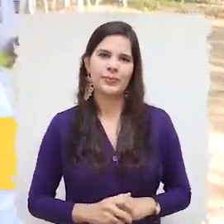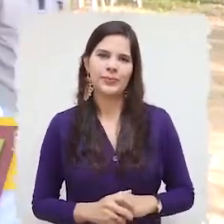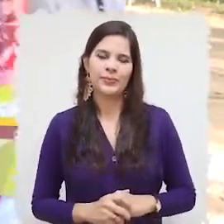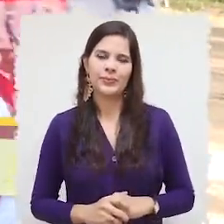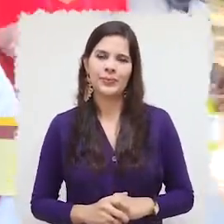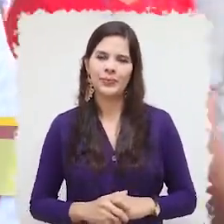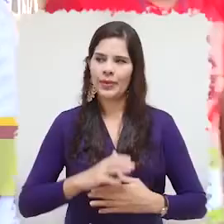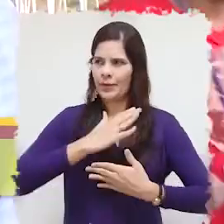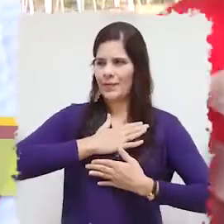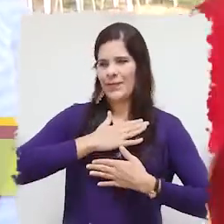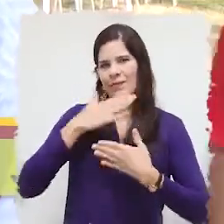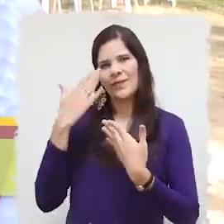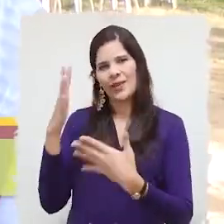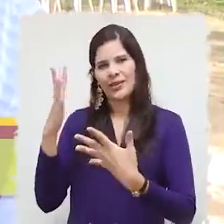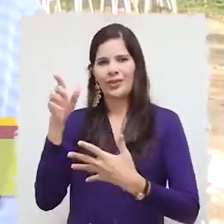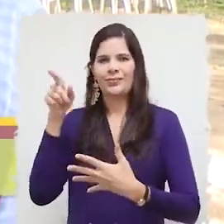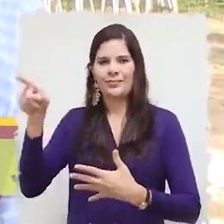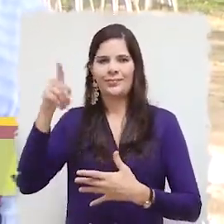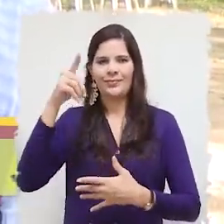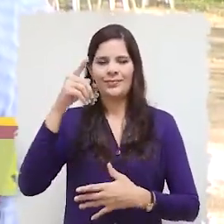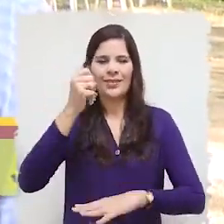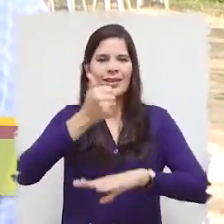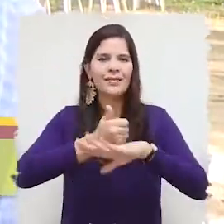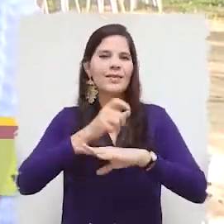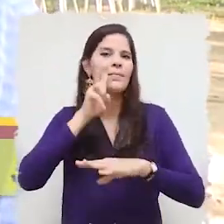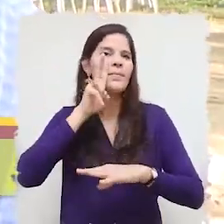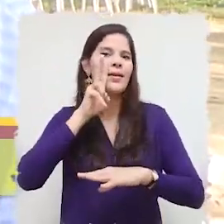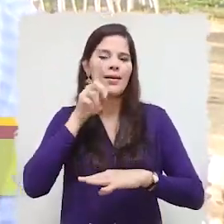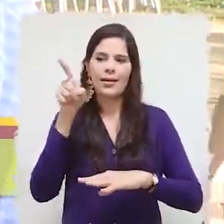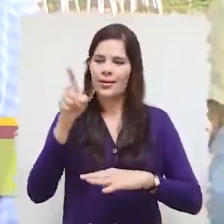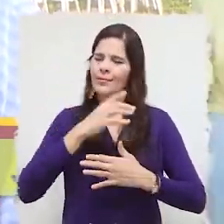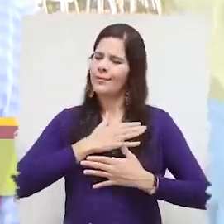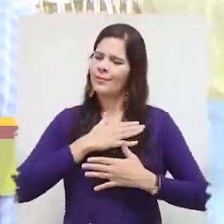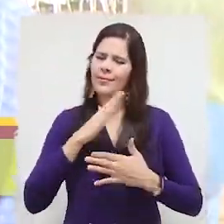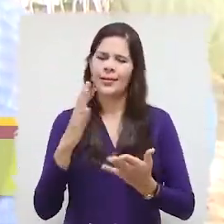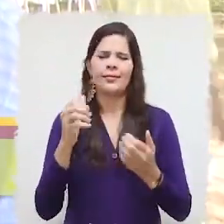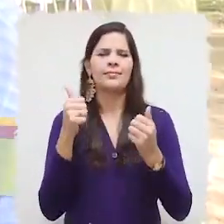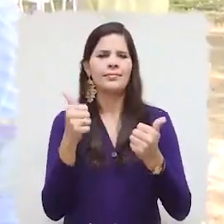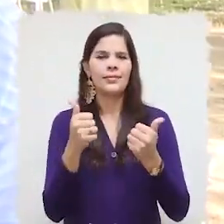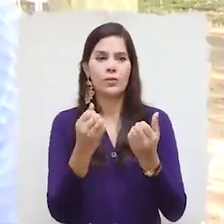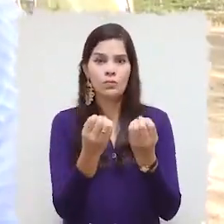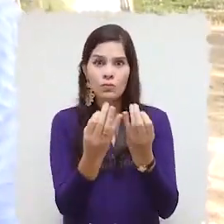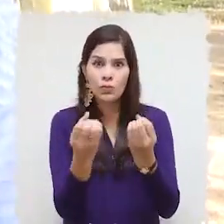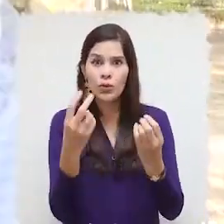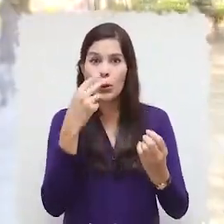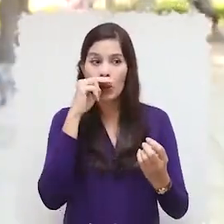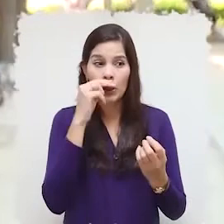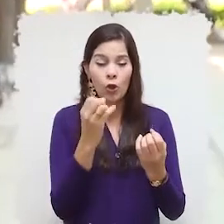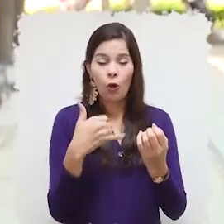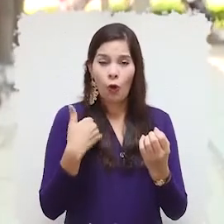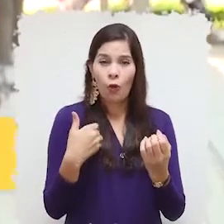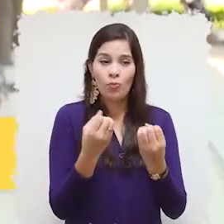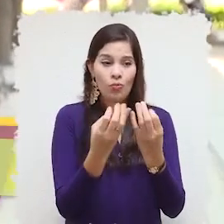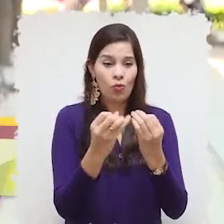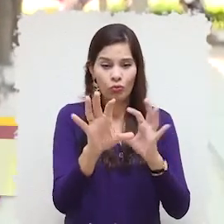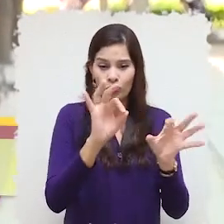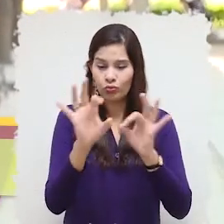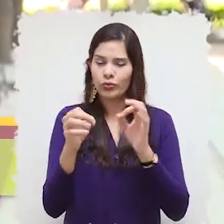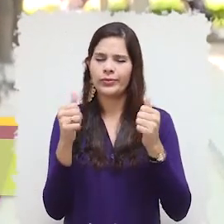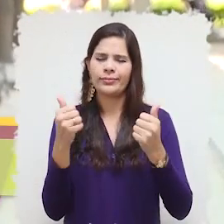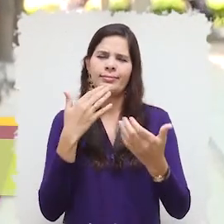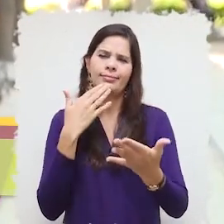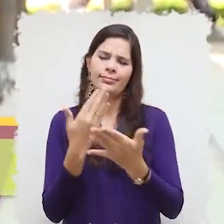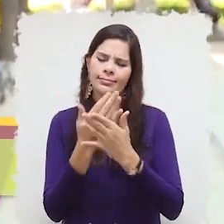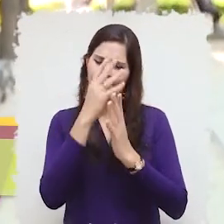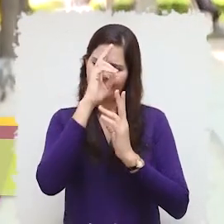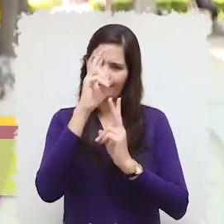al rector que ha tenido la iniciativa y verdaderamente que salen muchos niños favorecidos. Agradecido primeramente con Dios